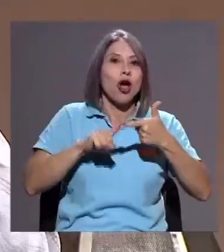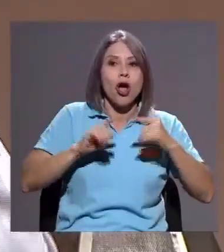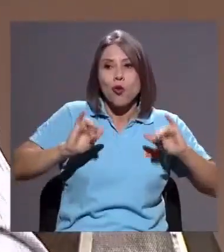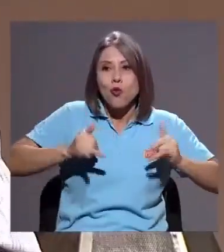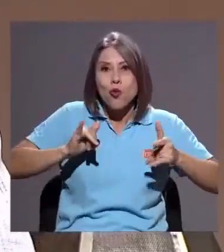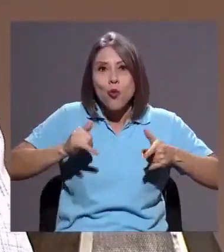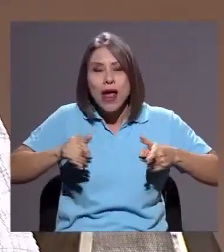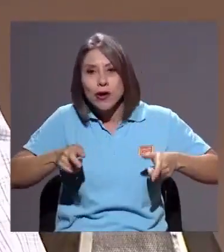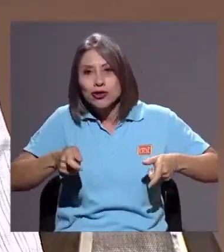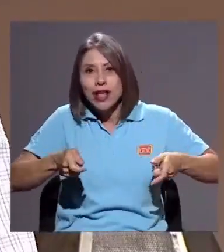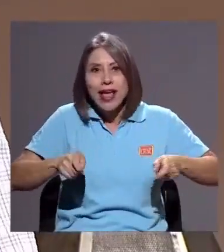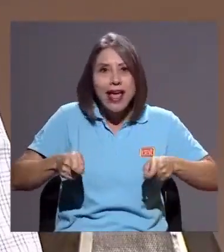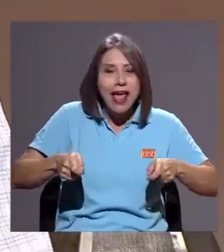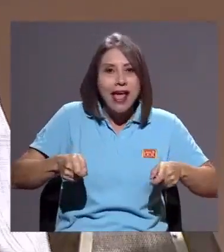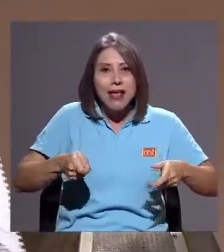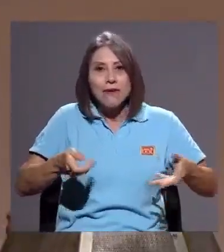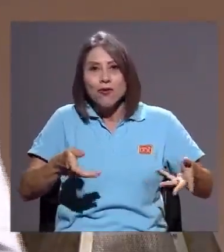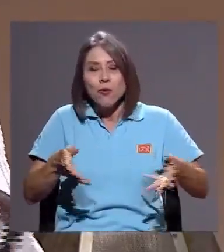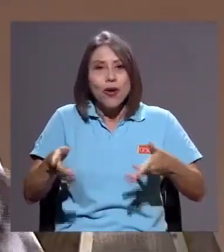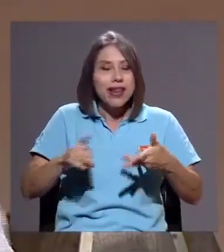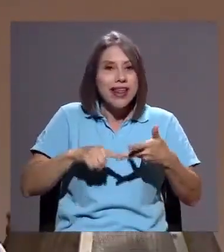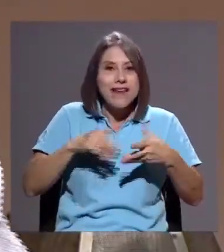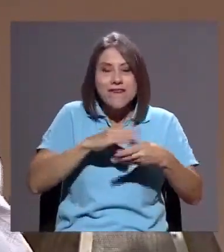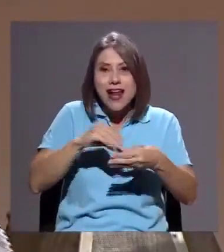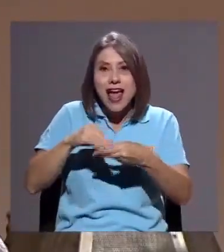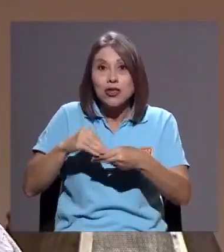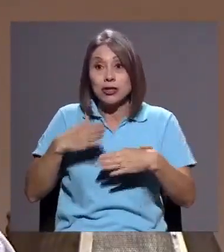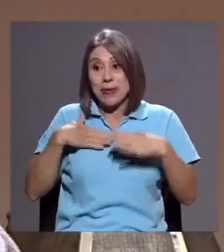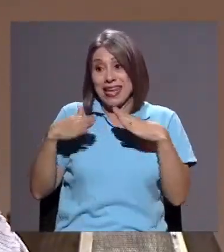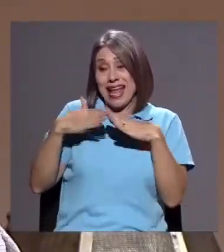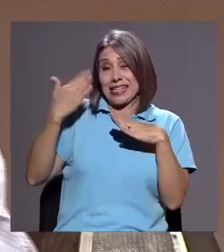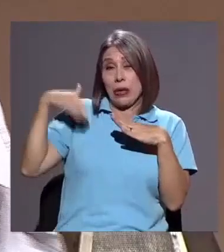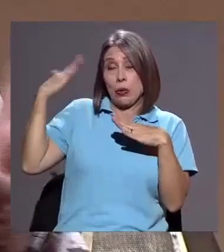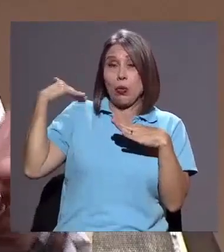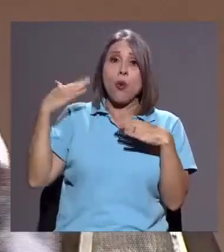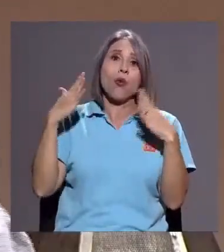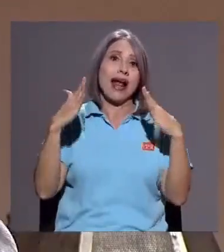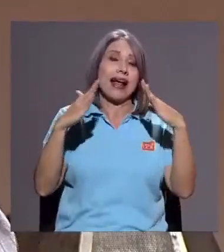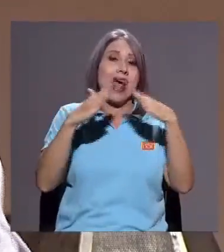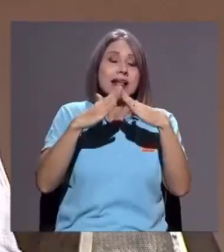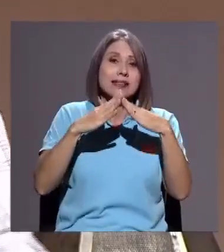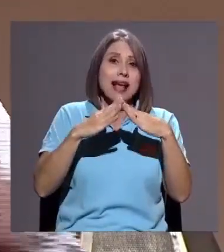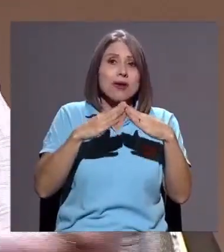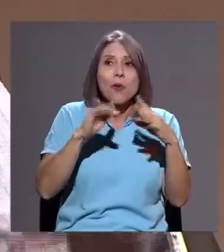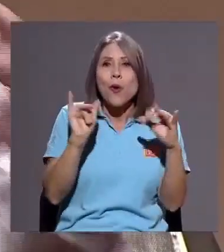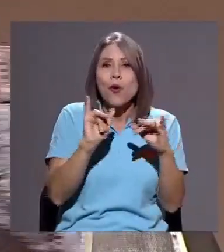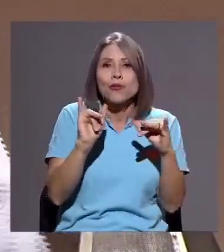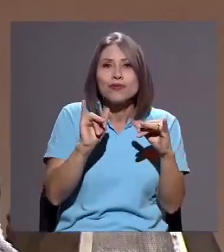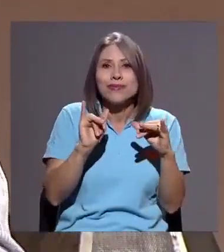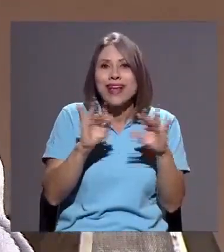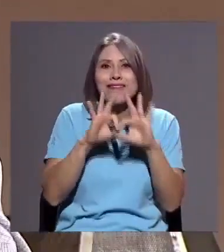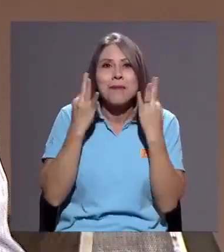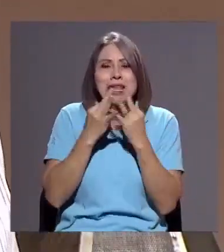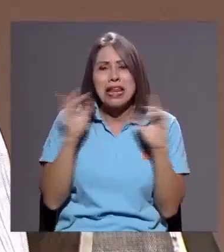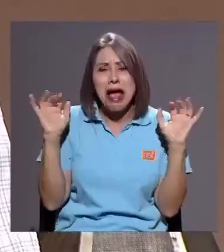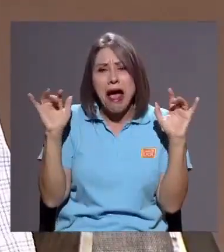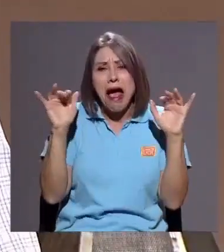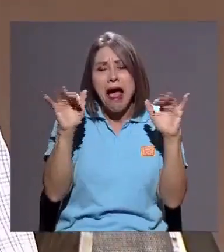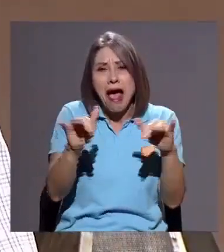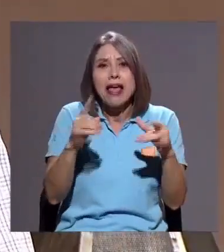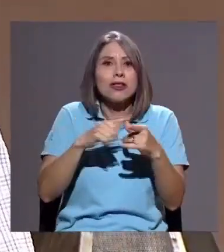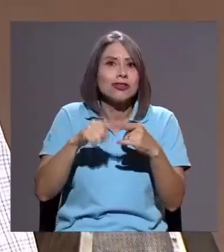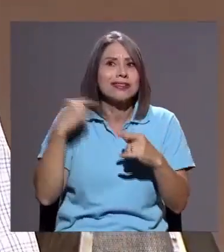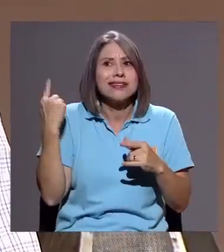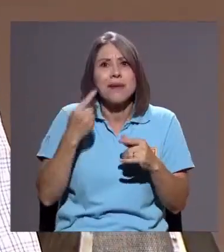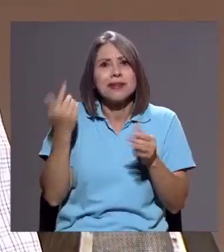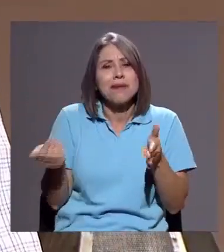fin, diferentes cosas. Y precisamente como esa casa era una casa, digamos, tan atrayente para los miembros de la familia, ellos llegaban con mucha frecuencia ahí,